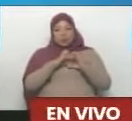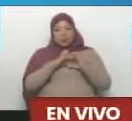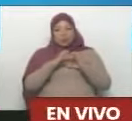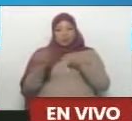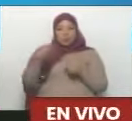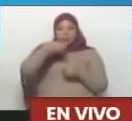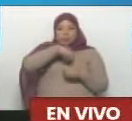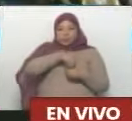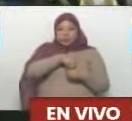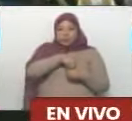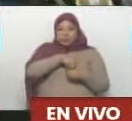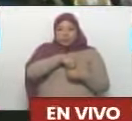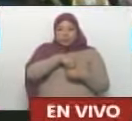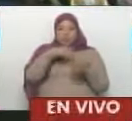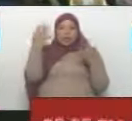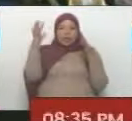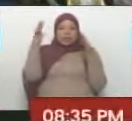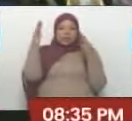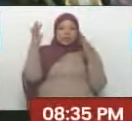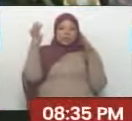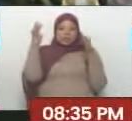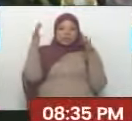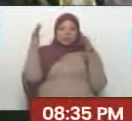a integrarse.